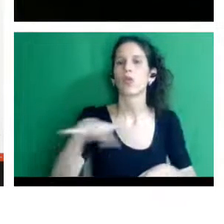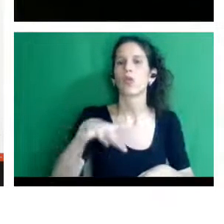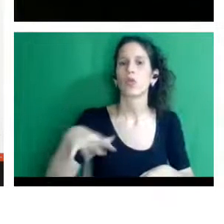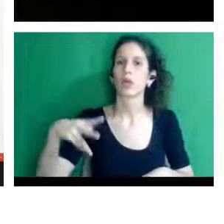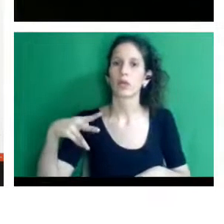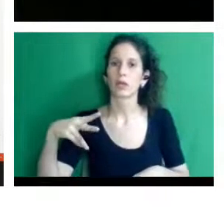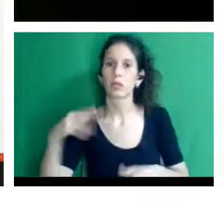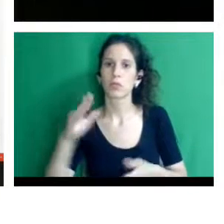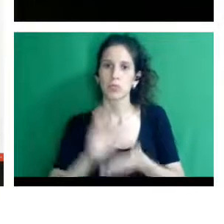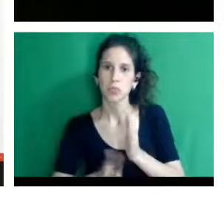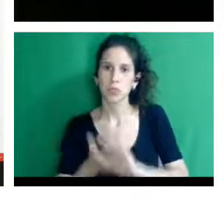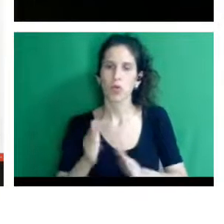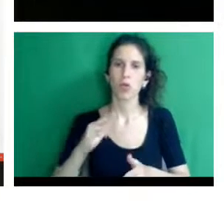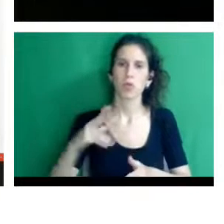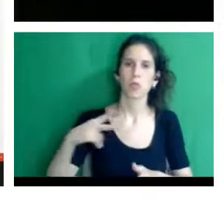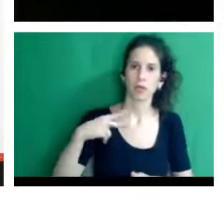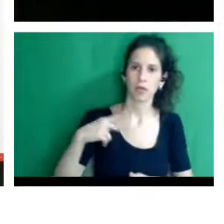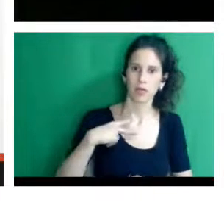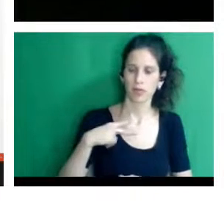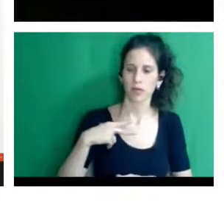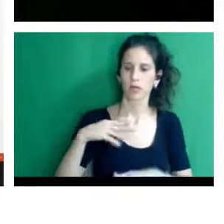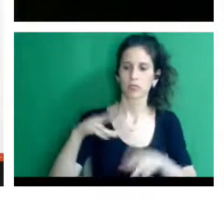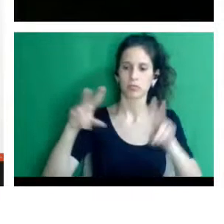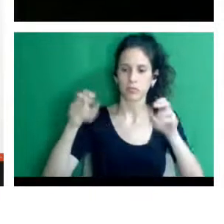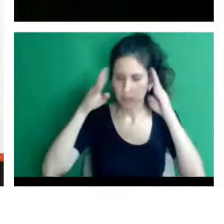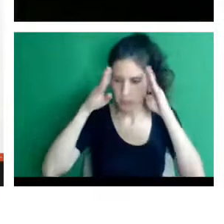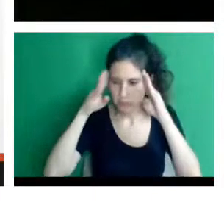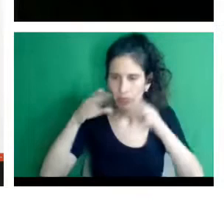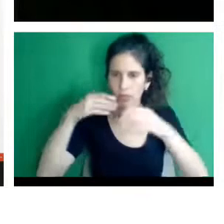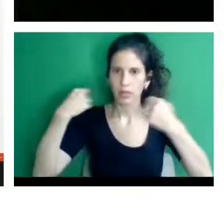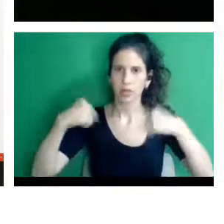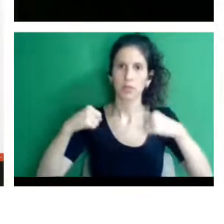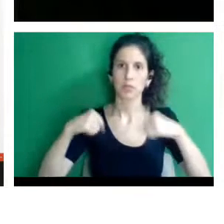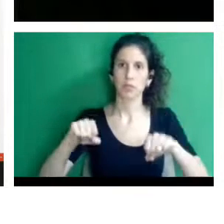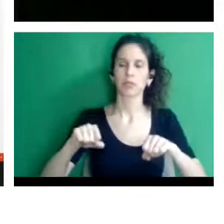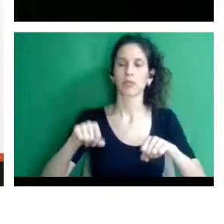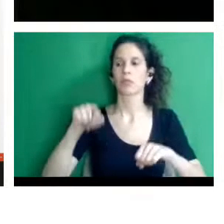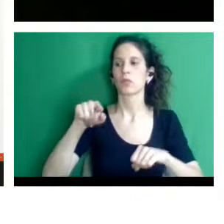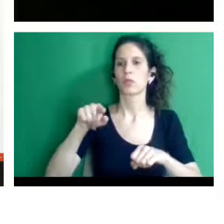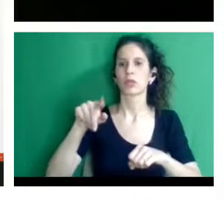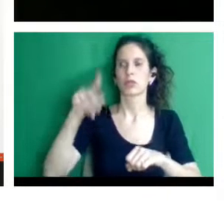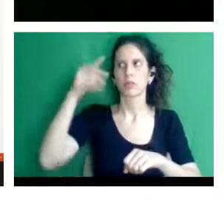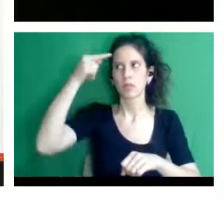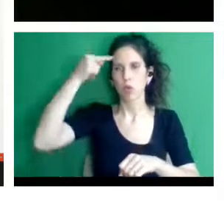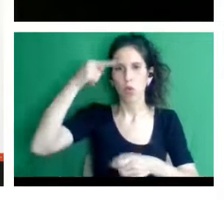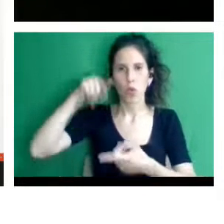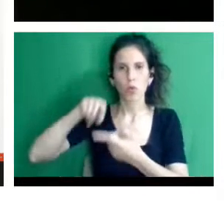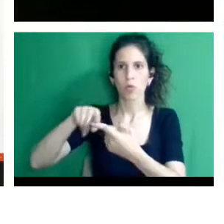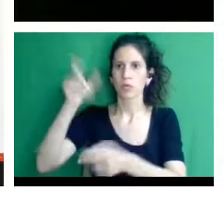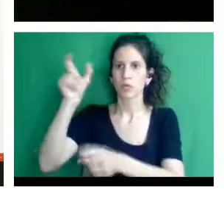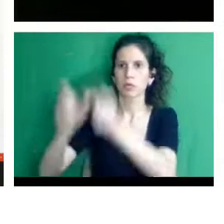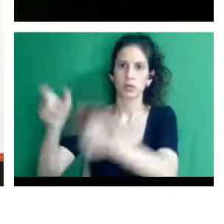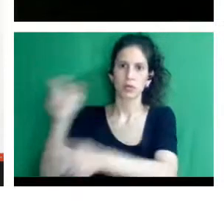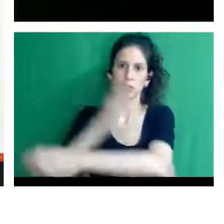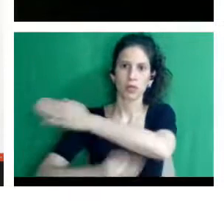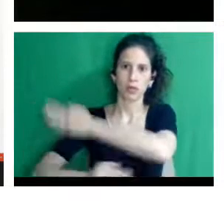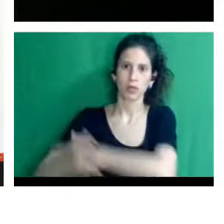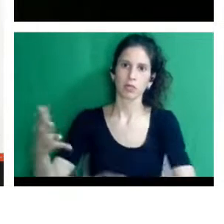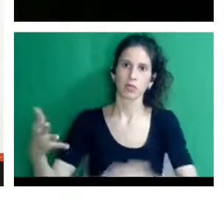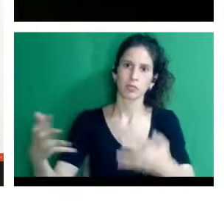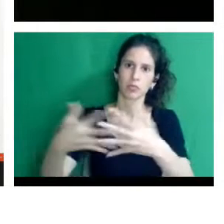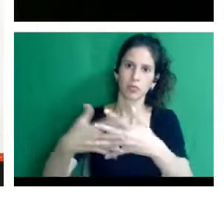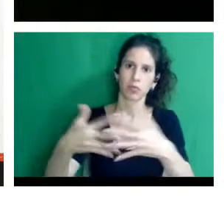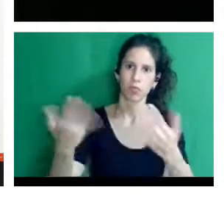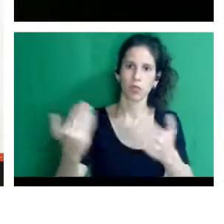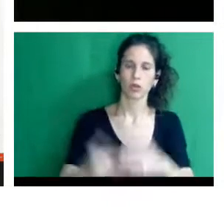deportivo del sector de las personas con discapacidad. Los conceptos que se tuvieron en cuenta muy